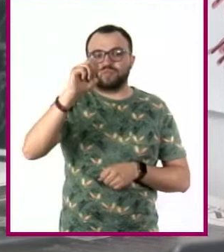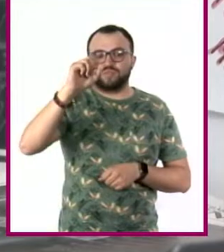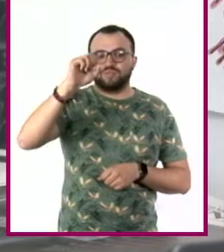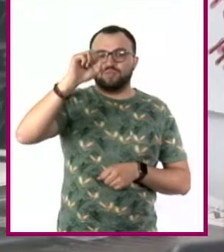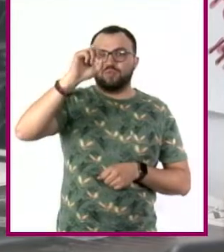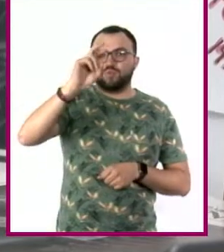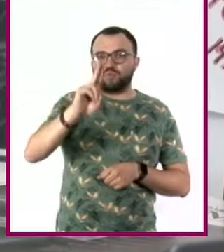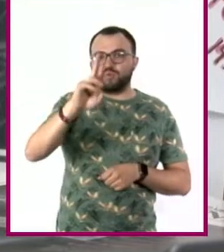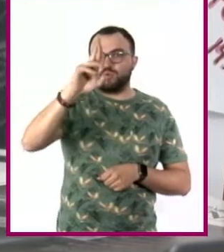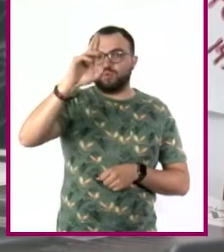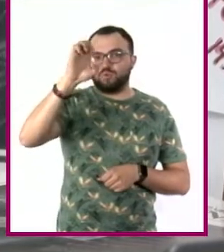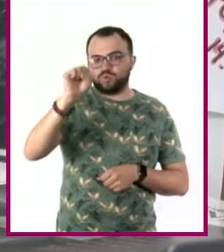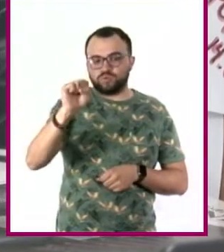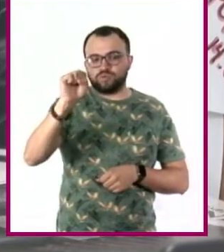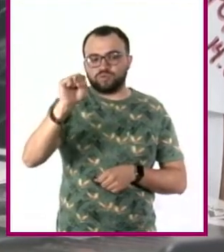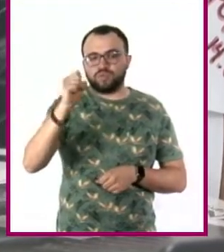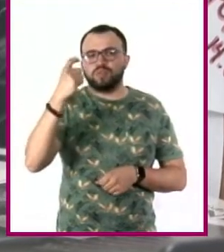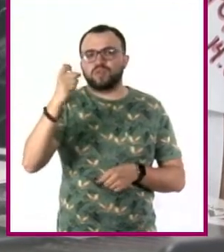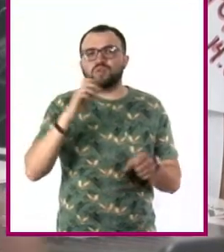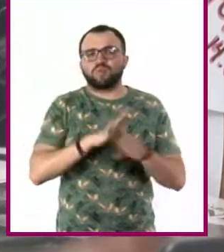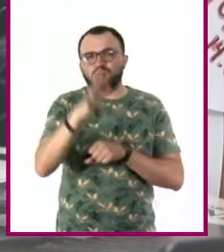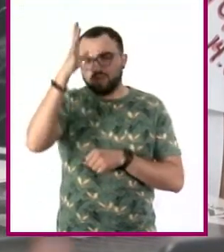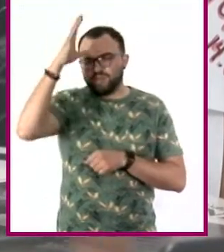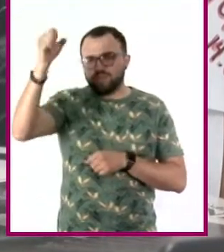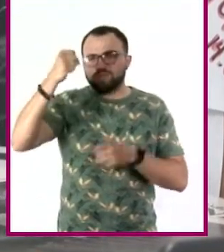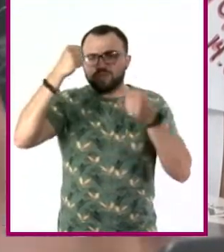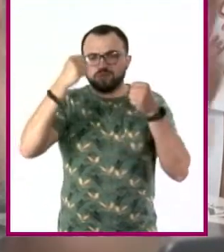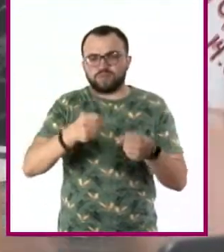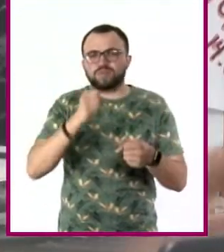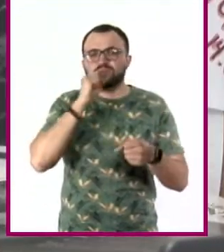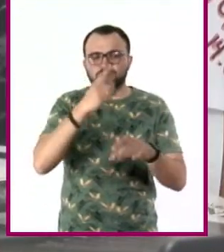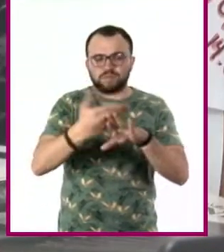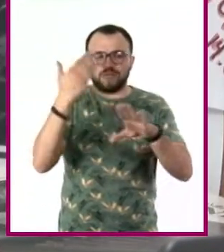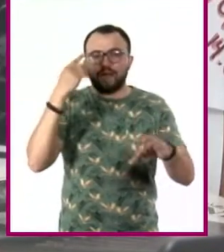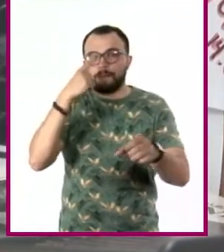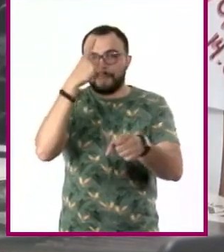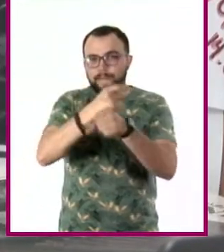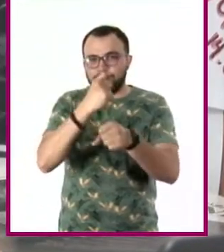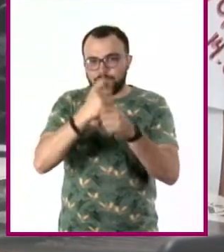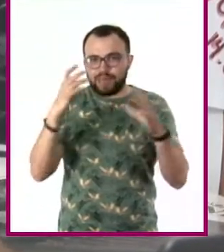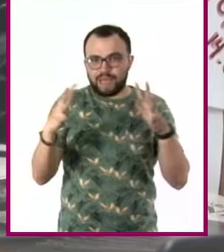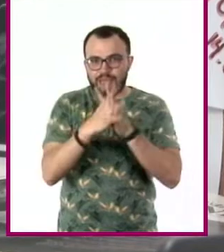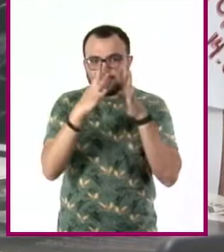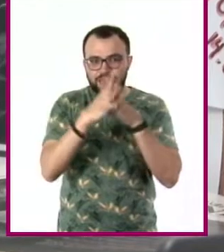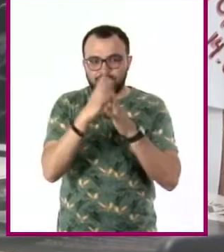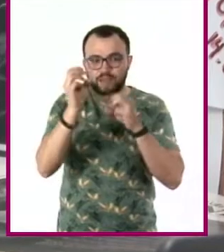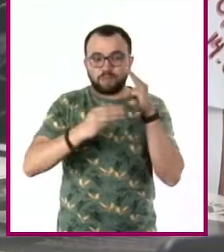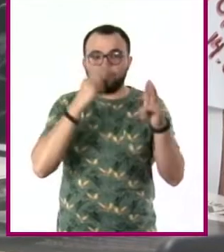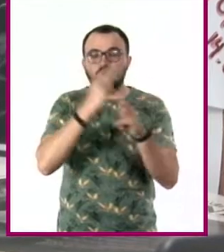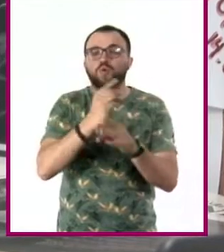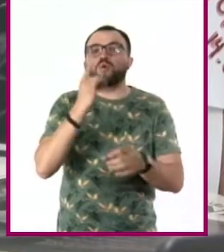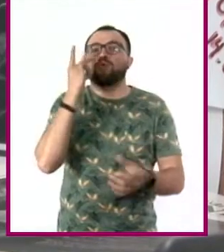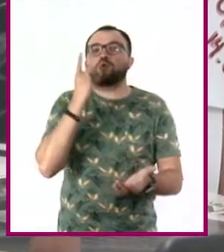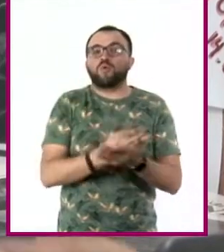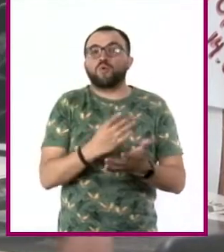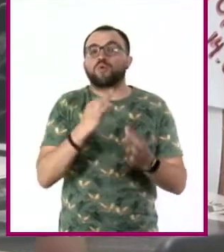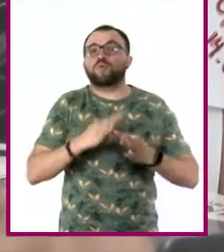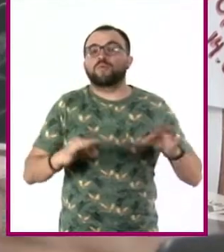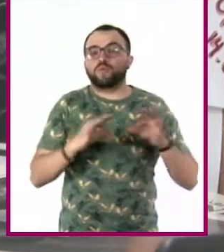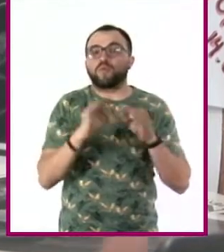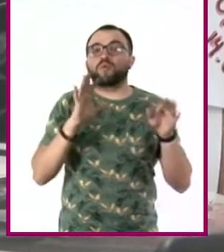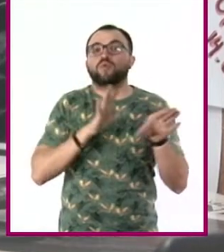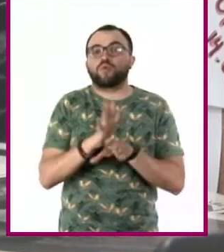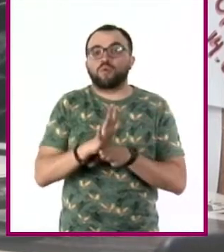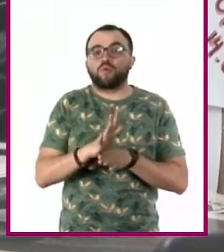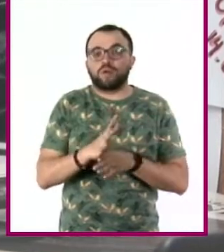Socialistas, el concepto de seguridad era similar al periodo anterior a la Primera Guerra Mundial. Lo único importante era la integridad